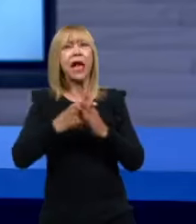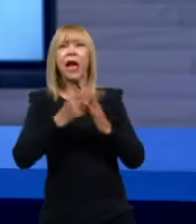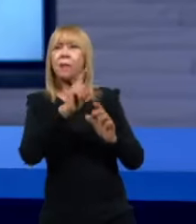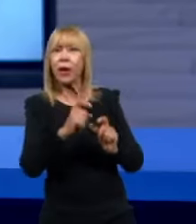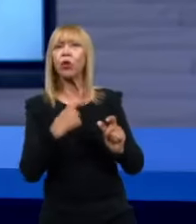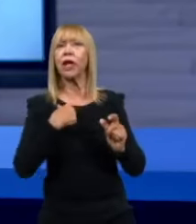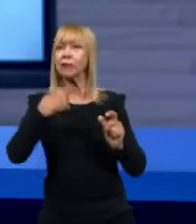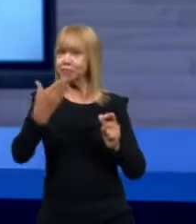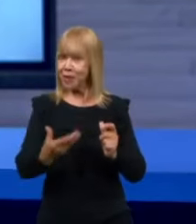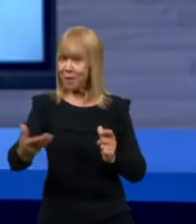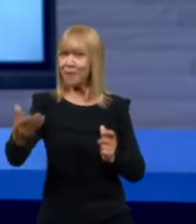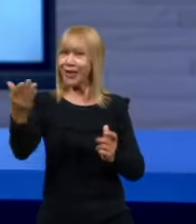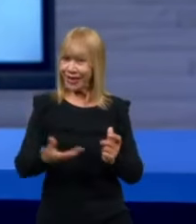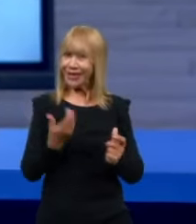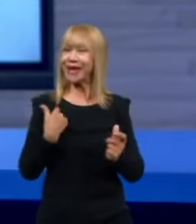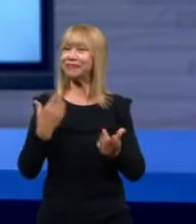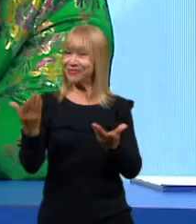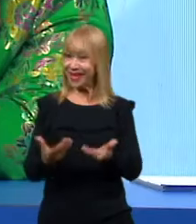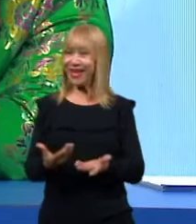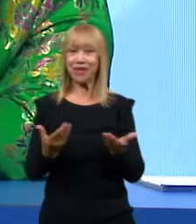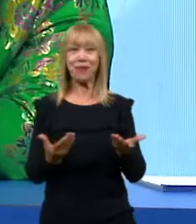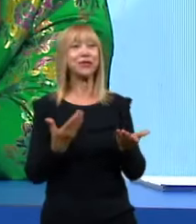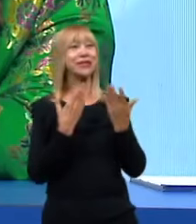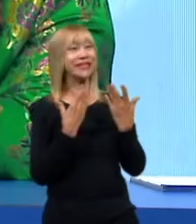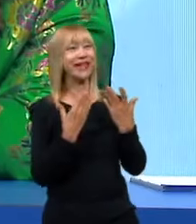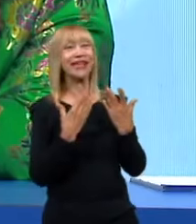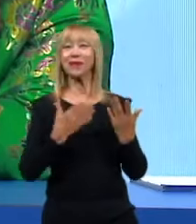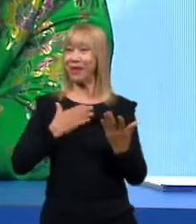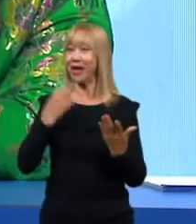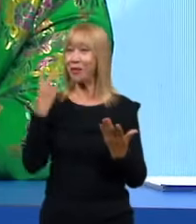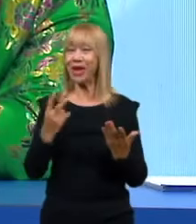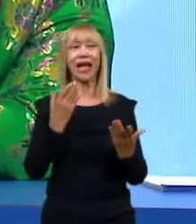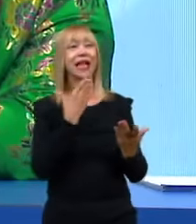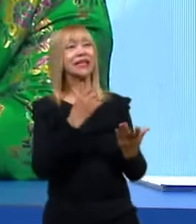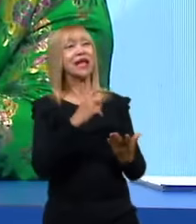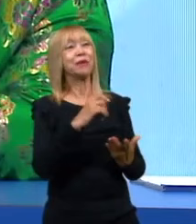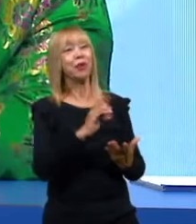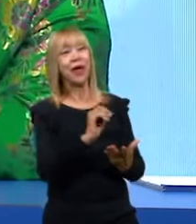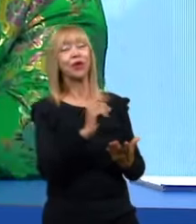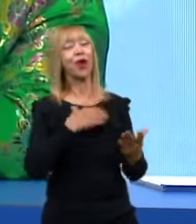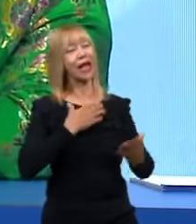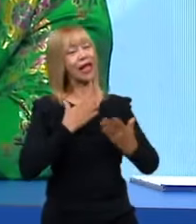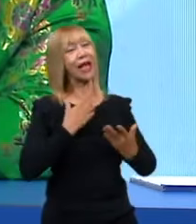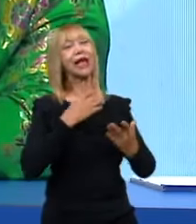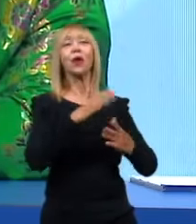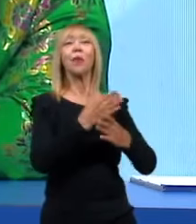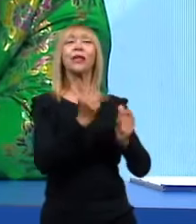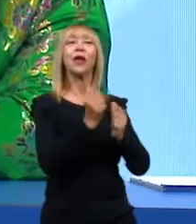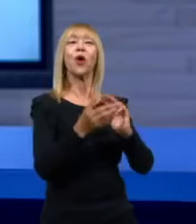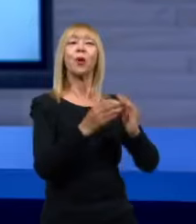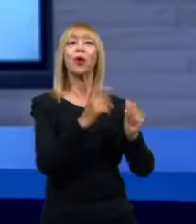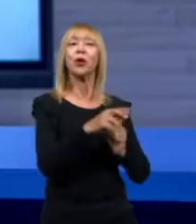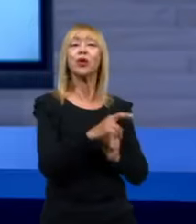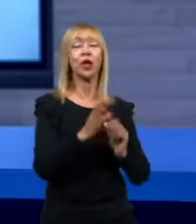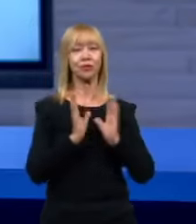tema, pues darle la bienvenida a este espacio, comisionada. ¿Qué tal? Qué bueno verla. Muchas gracias, Normando. Contenta de estar aquí y poder compartir con el pueblo de Puerto Rico. Bueno, vamos a